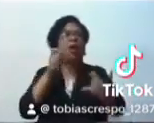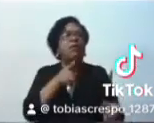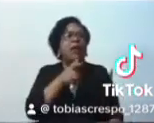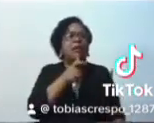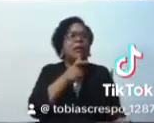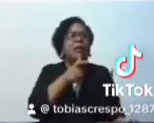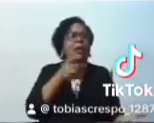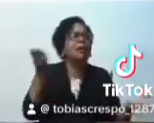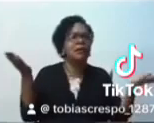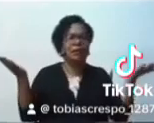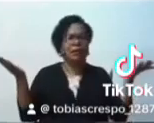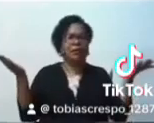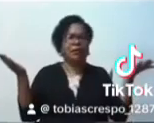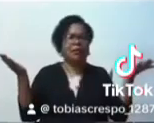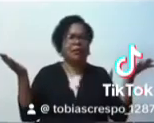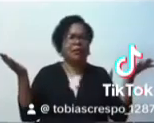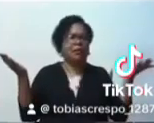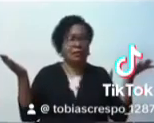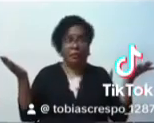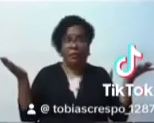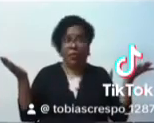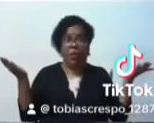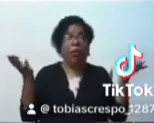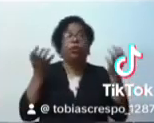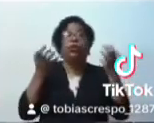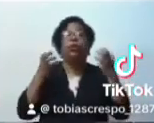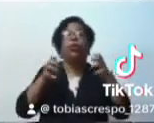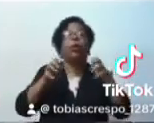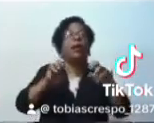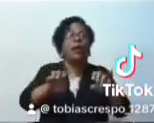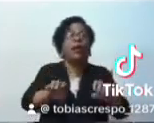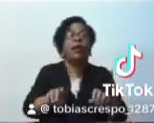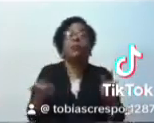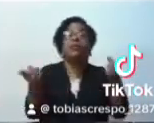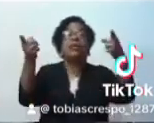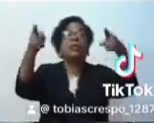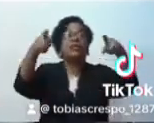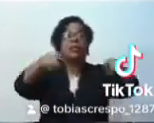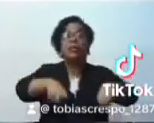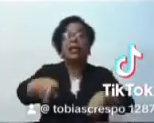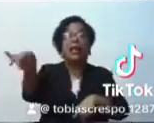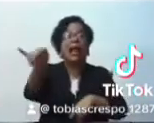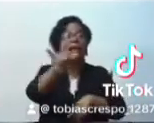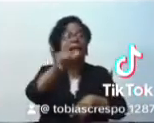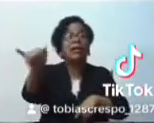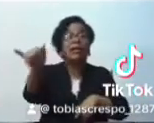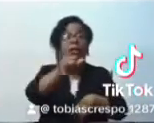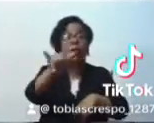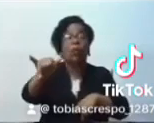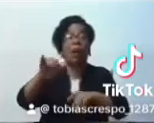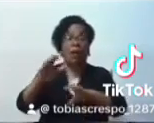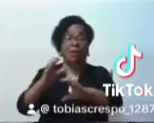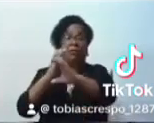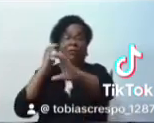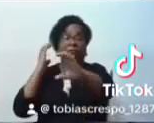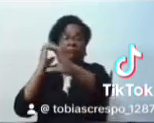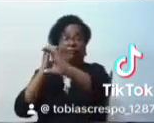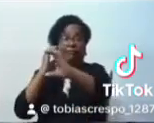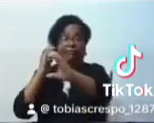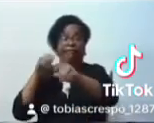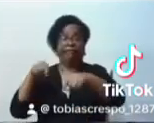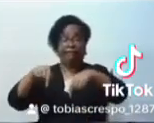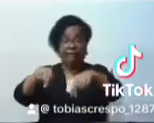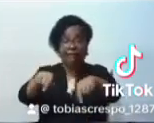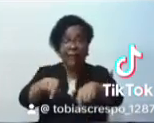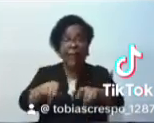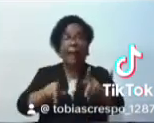Ojalá, presidente, no pase como los corredores, que la guagua es la misma persona, la misma marca y